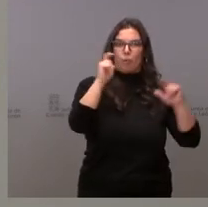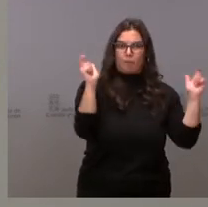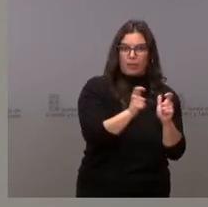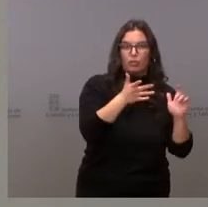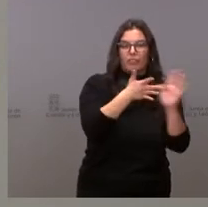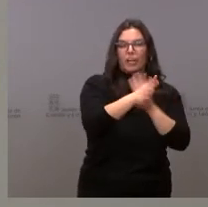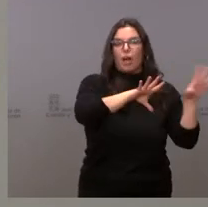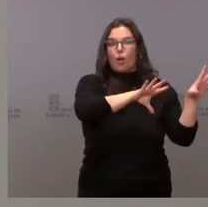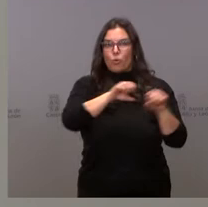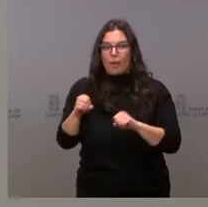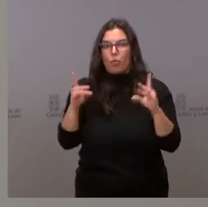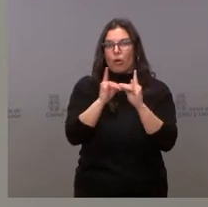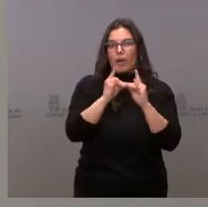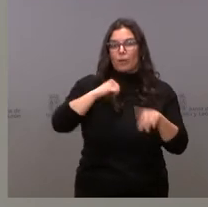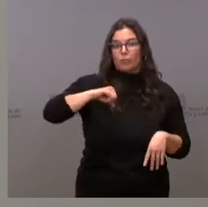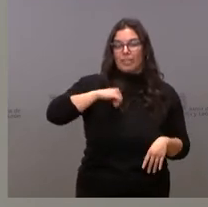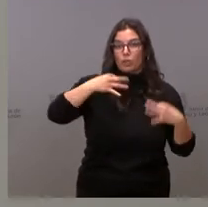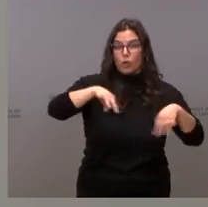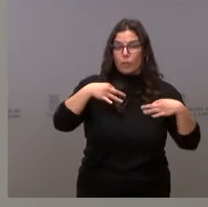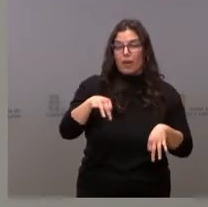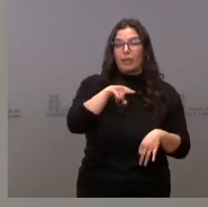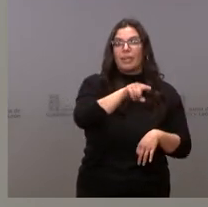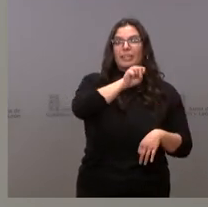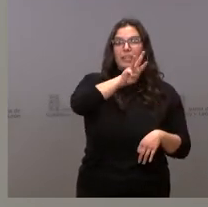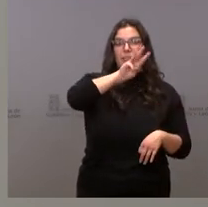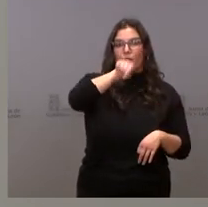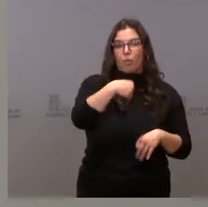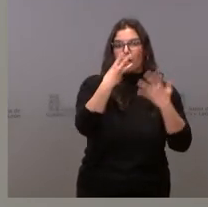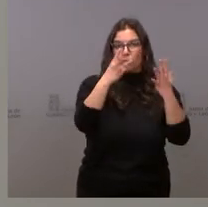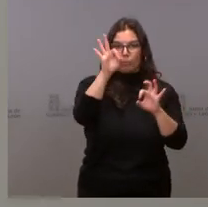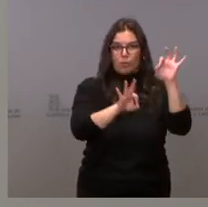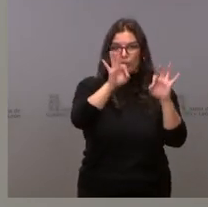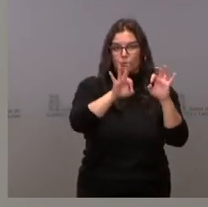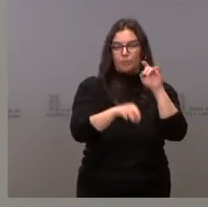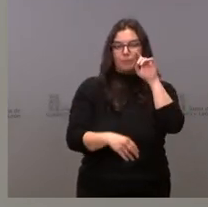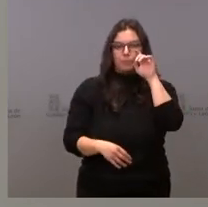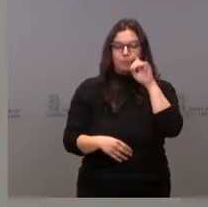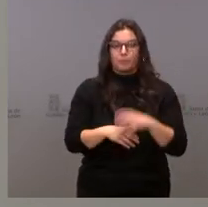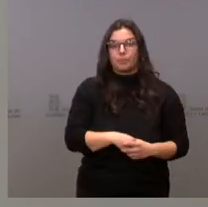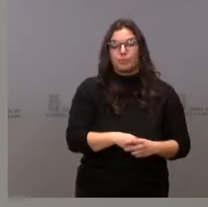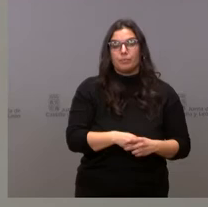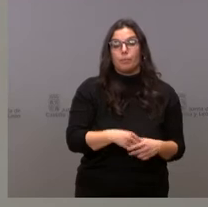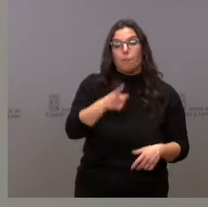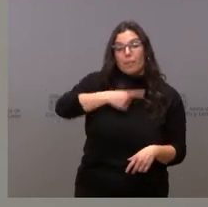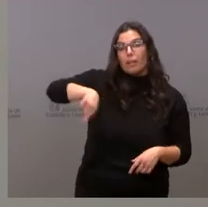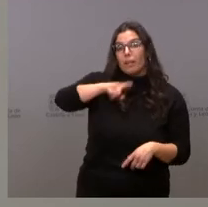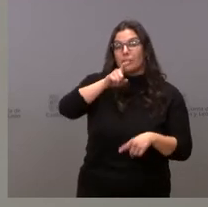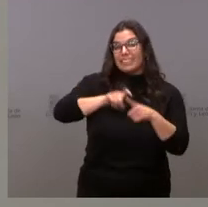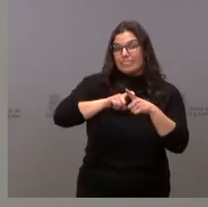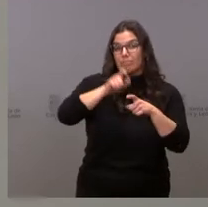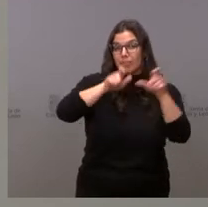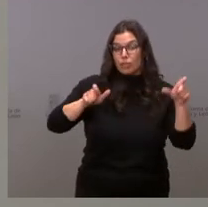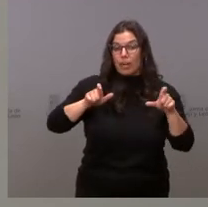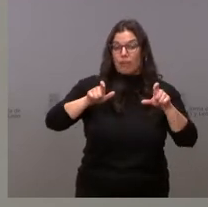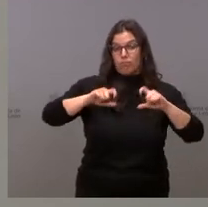de camas de hospitalización del 13,8 por ciento el perfil de estos pacientes ingresados en esta